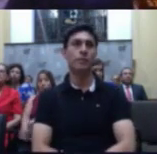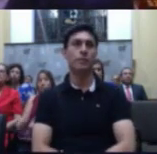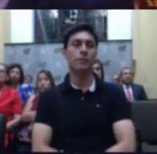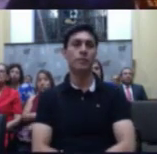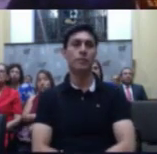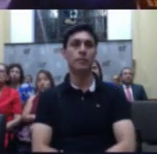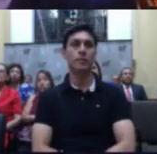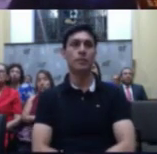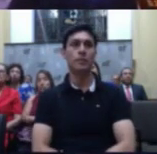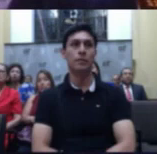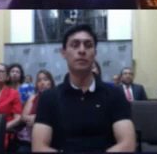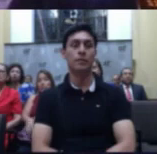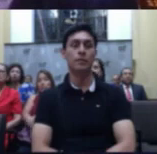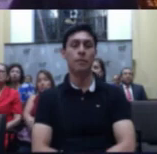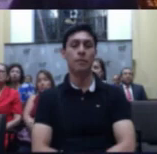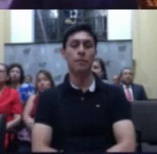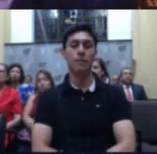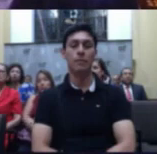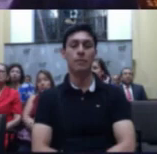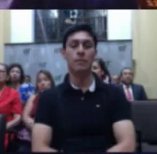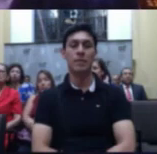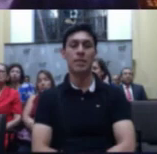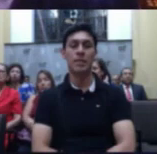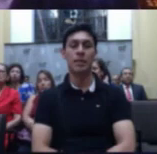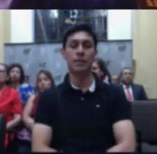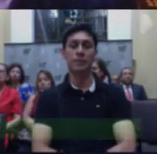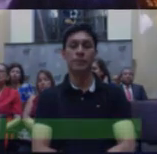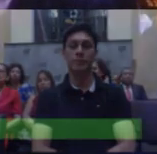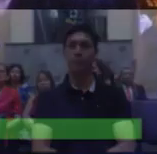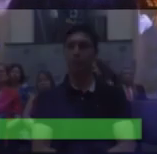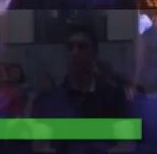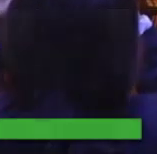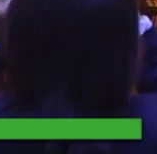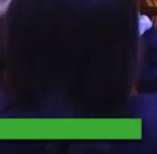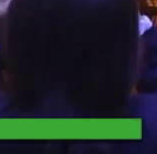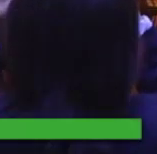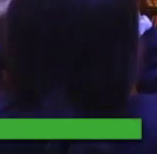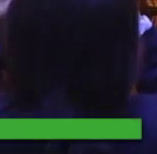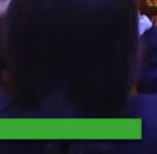En conformidad de la ley orgánica de 29 de noviembre último,